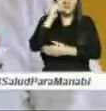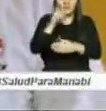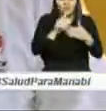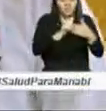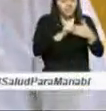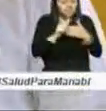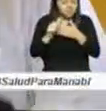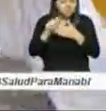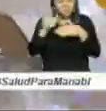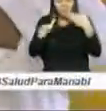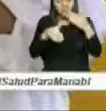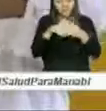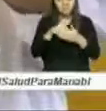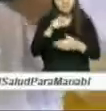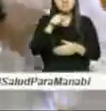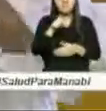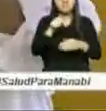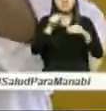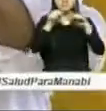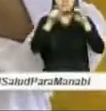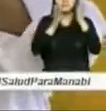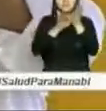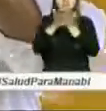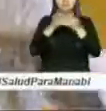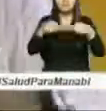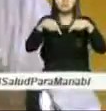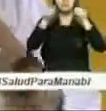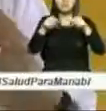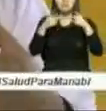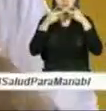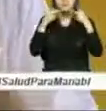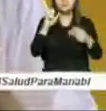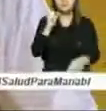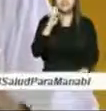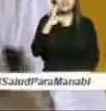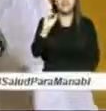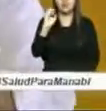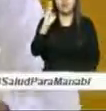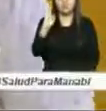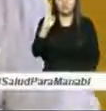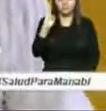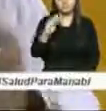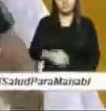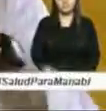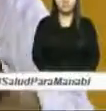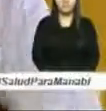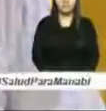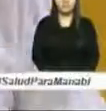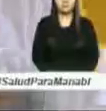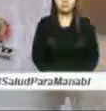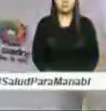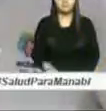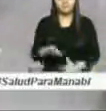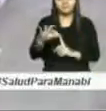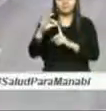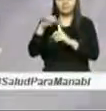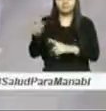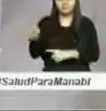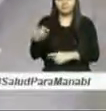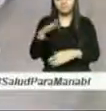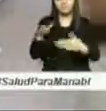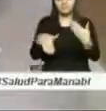de obras. El servicio de contratación de obras es un servicio del gobierno nacional. Era tanto lo que había que hacer que tuvimos que crear un servicio especial para la